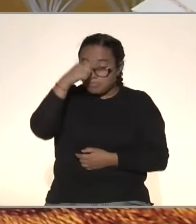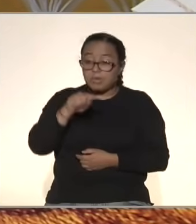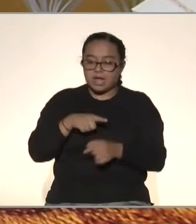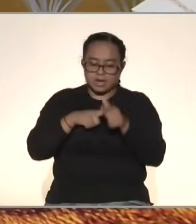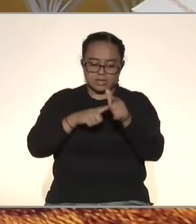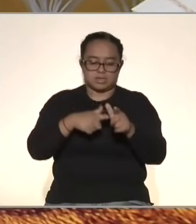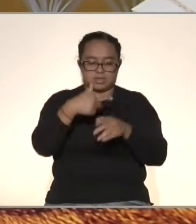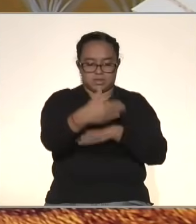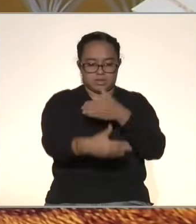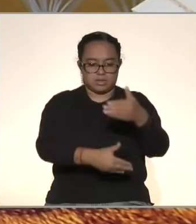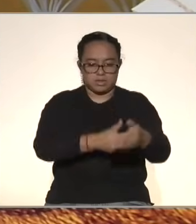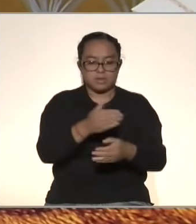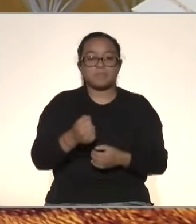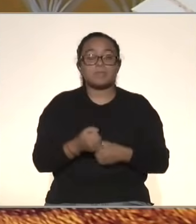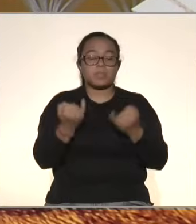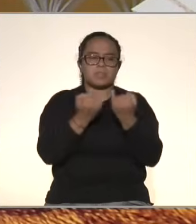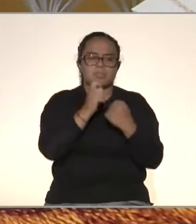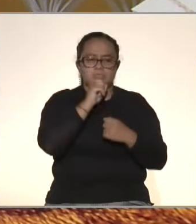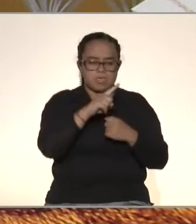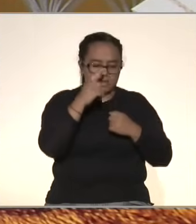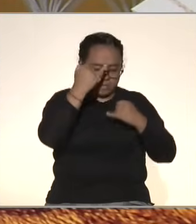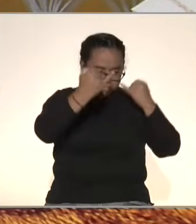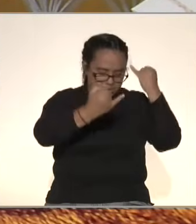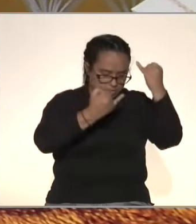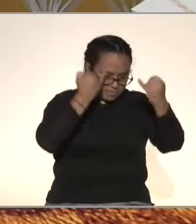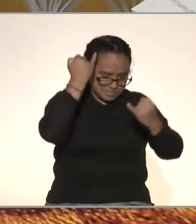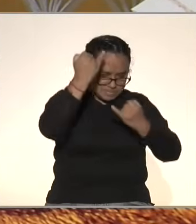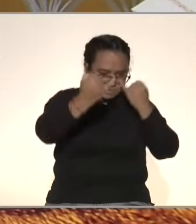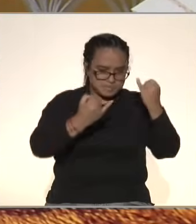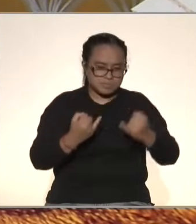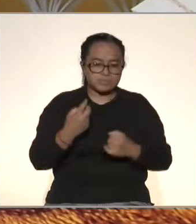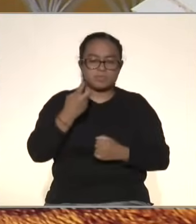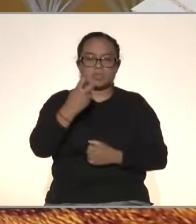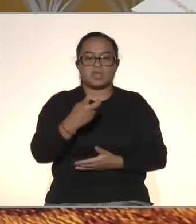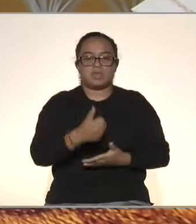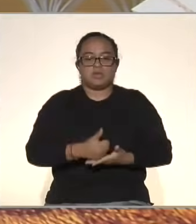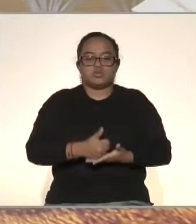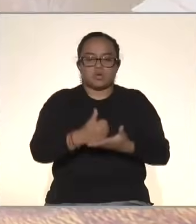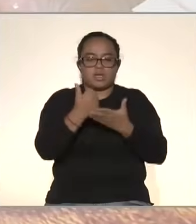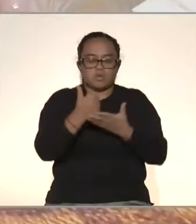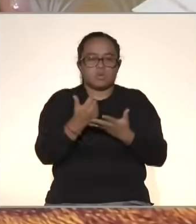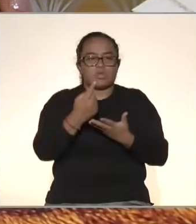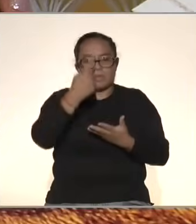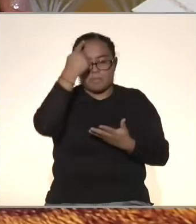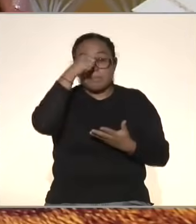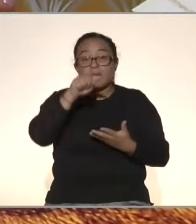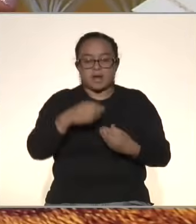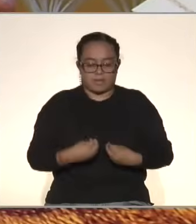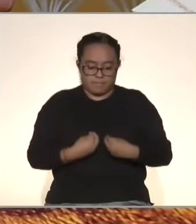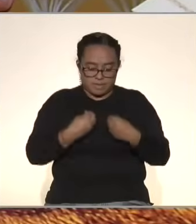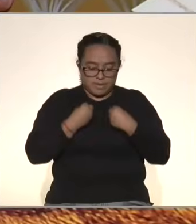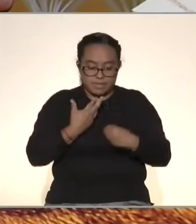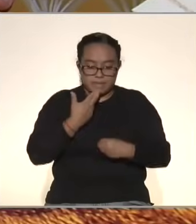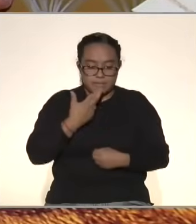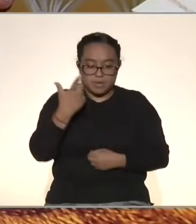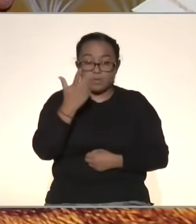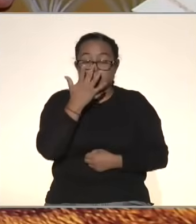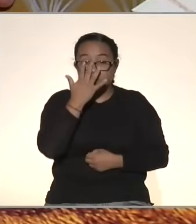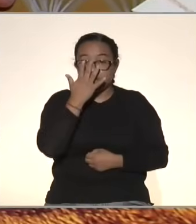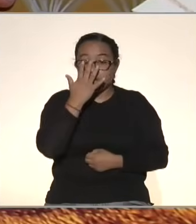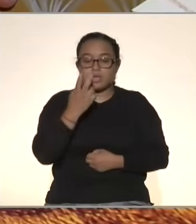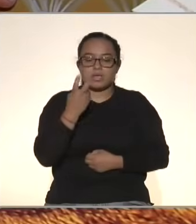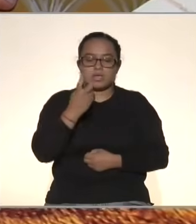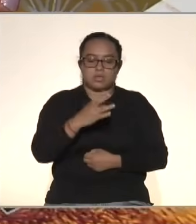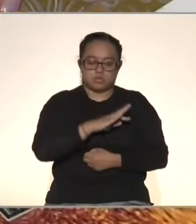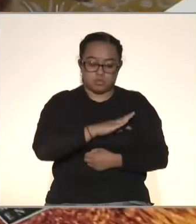adelante, la creatividad que nos ayuda a crear vida. Y entonces así podemos